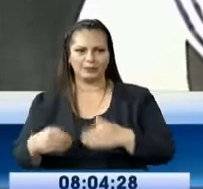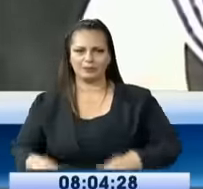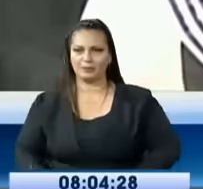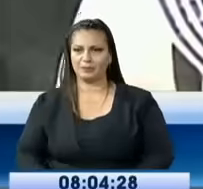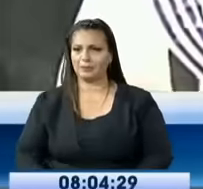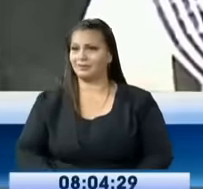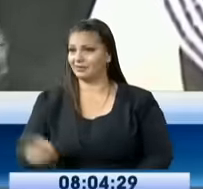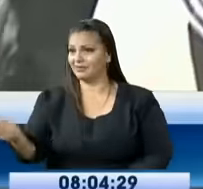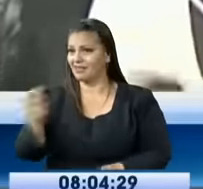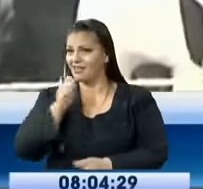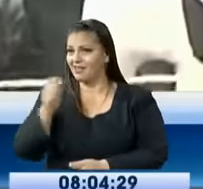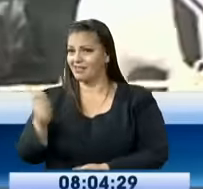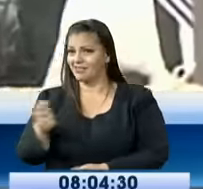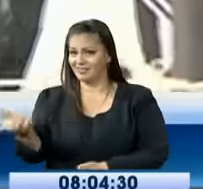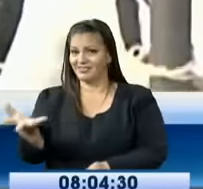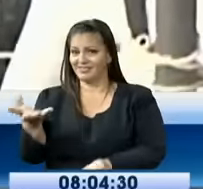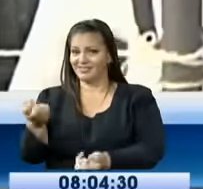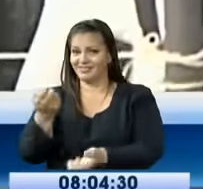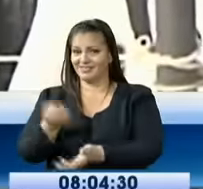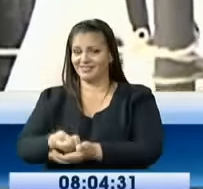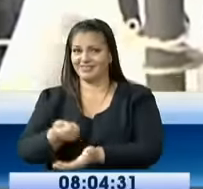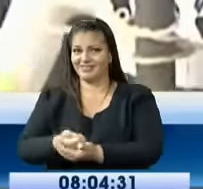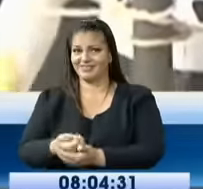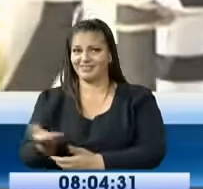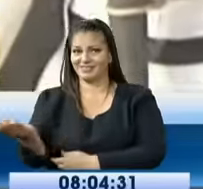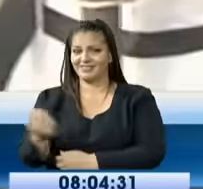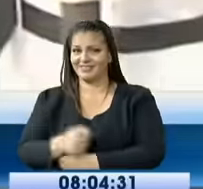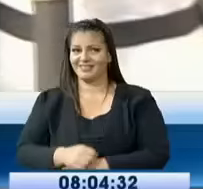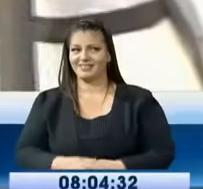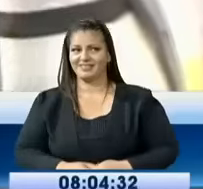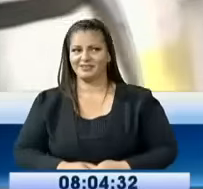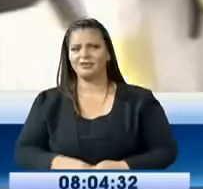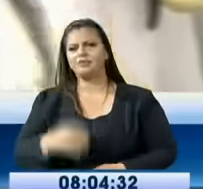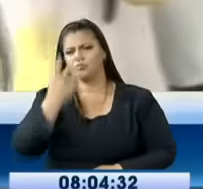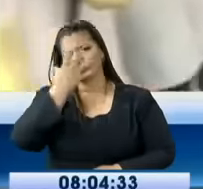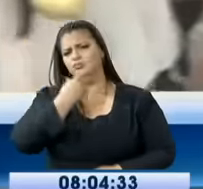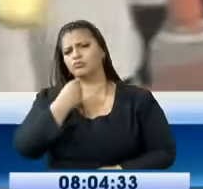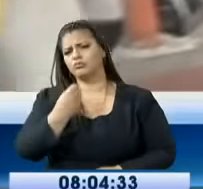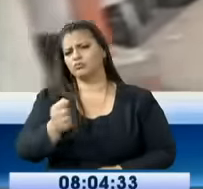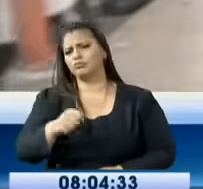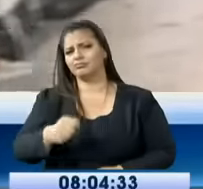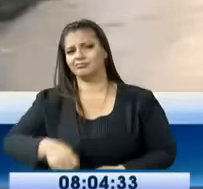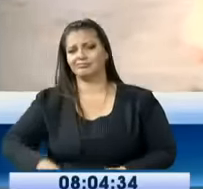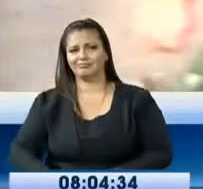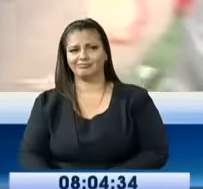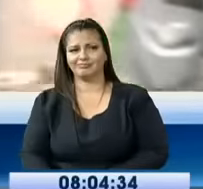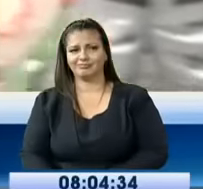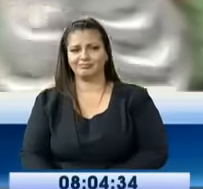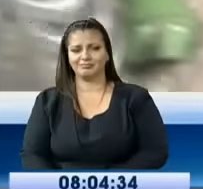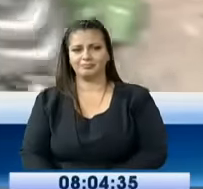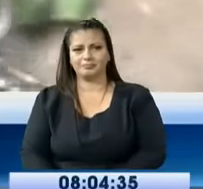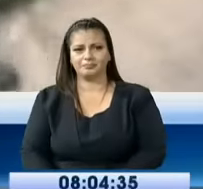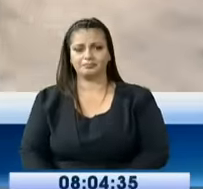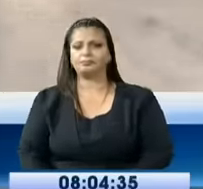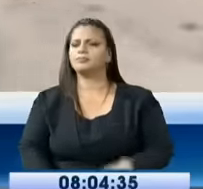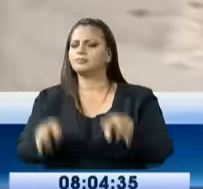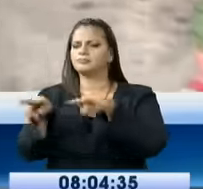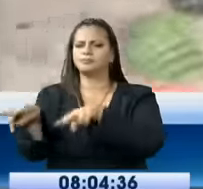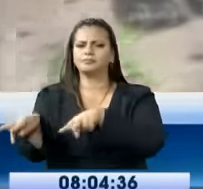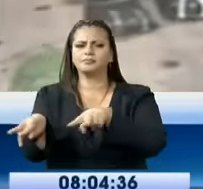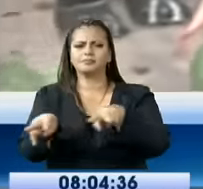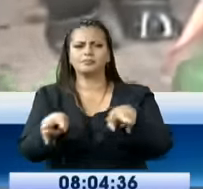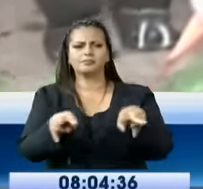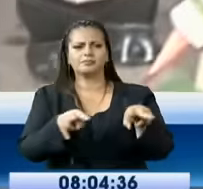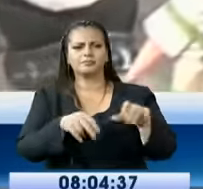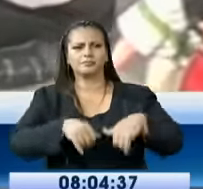tengo entendido que va a comprar uno. Sí, pues están bien bonitos, niño. Están bien bonitos. A ver, vamos a seguir recorriendo. Recordemos que